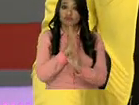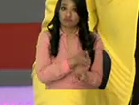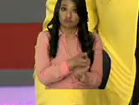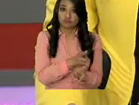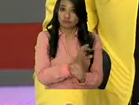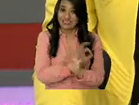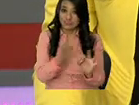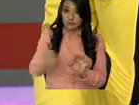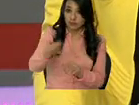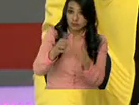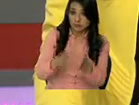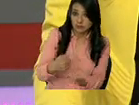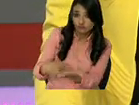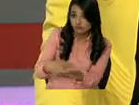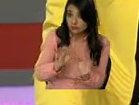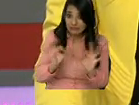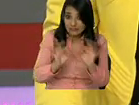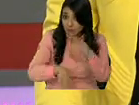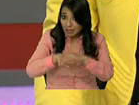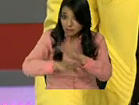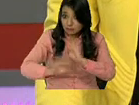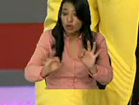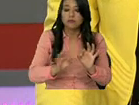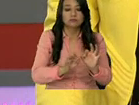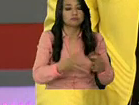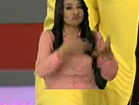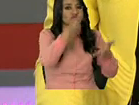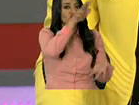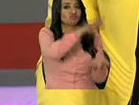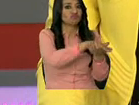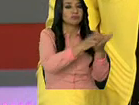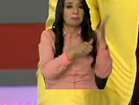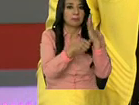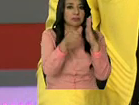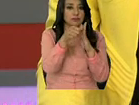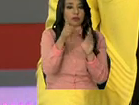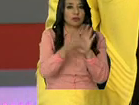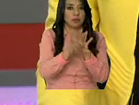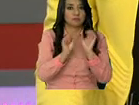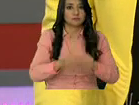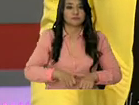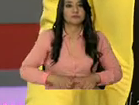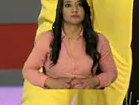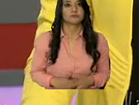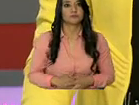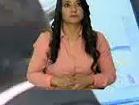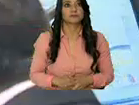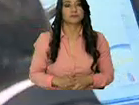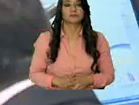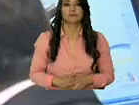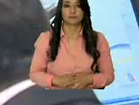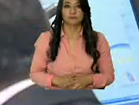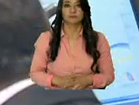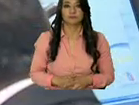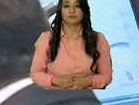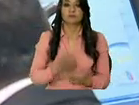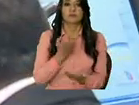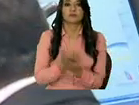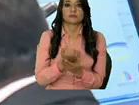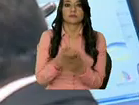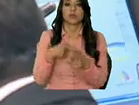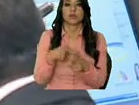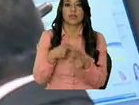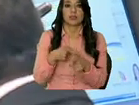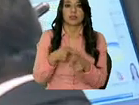de los legisladores en ese periodo, podría entrar en vigencia por el Ministerio de la Ley. Con carácter económico urgentes,